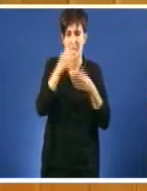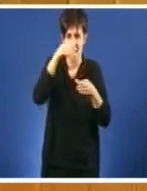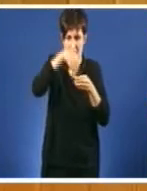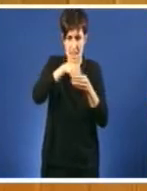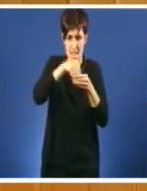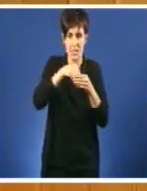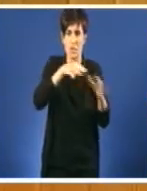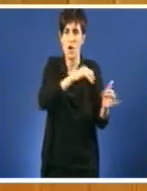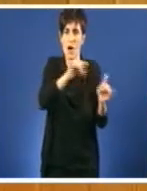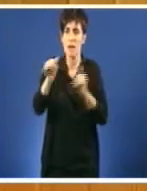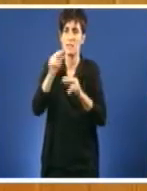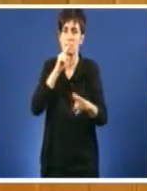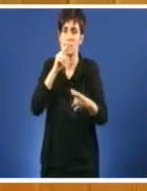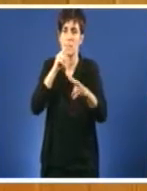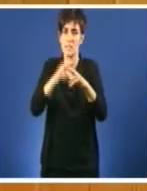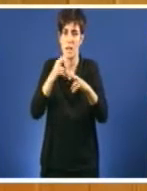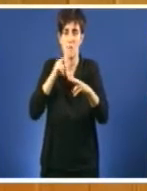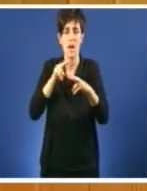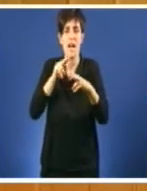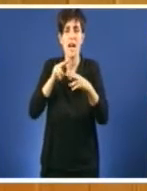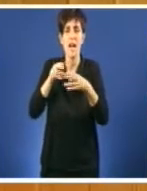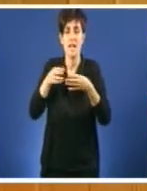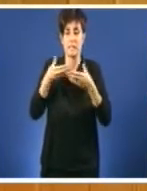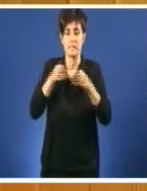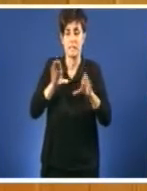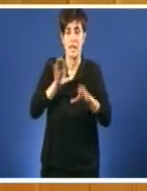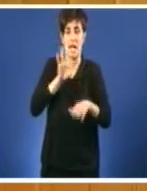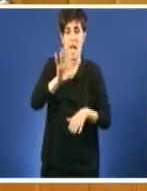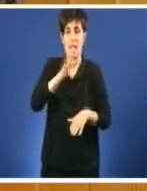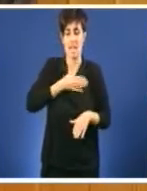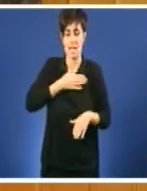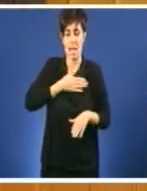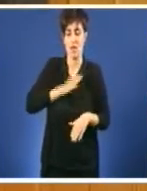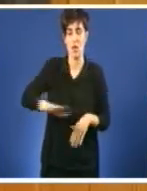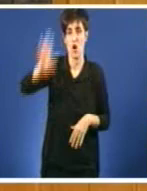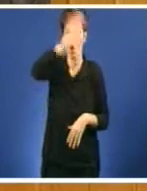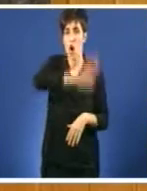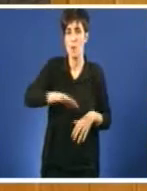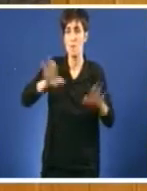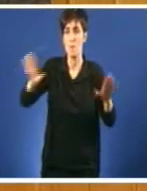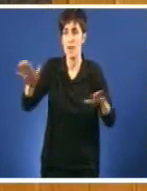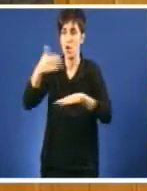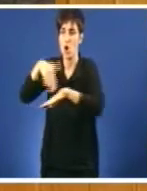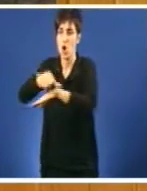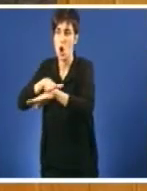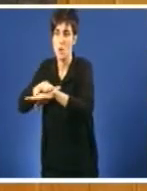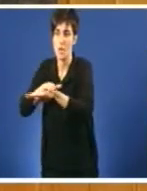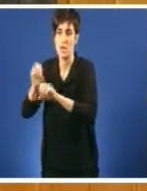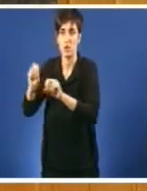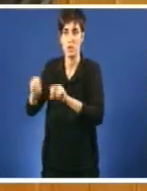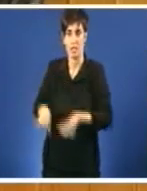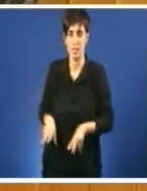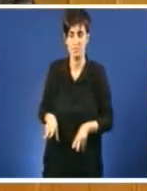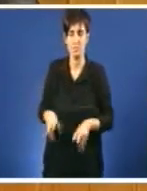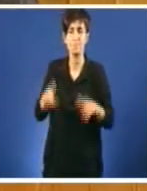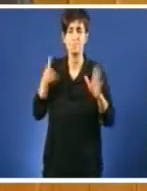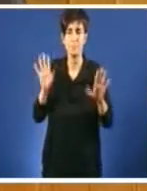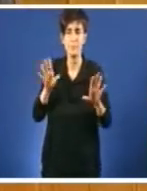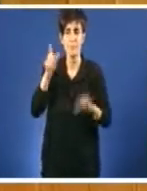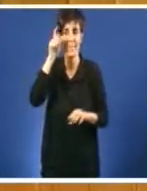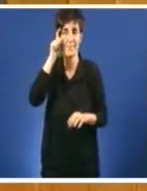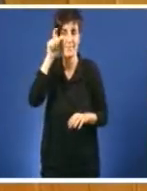de nación sen Estado. Claro, o que se esqueceu de decir o señor Feijóo é que xa se